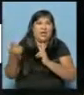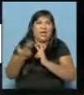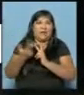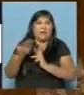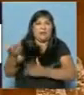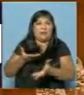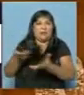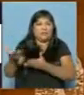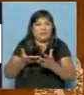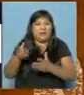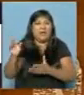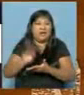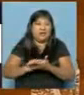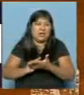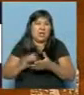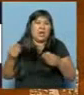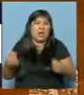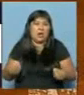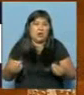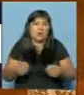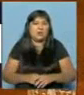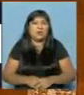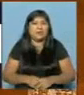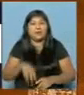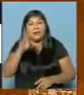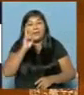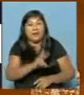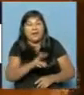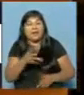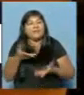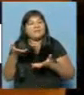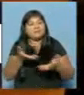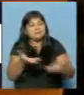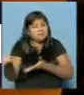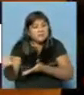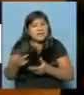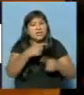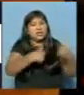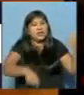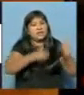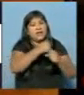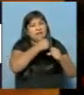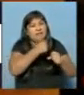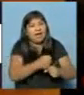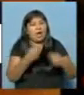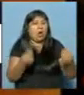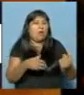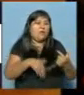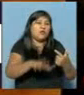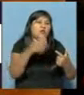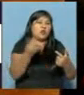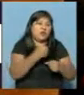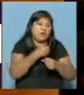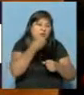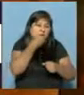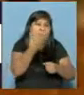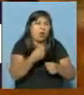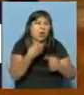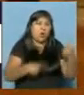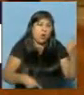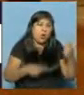que entendemos que podemos tener, las posibilidades, las factibilidades que tenemos, y creo que es todo un trabajo